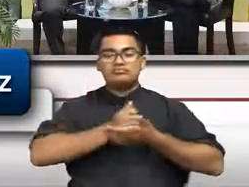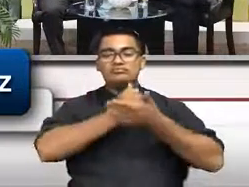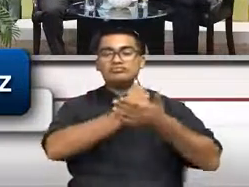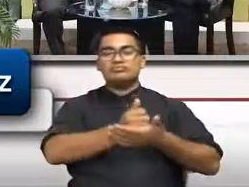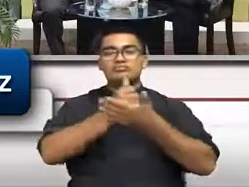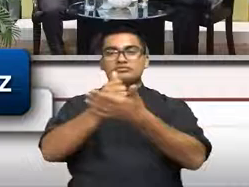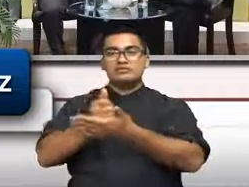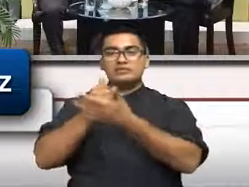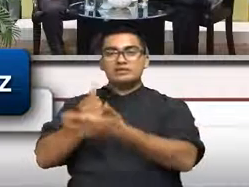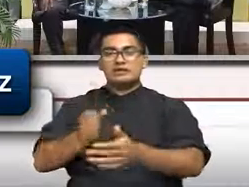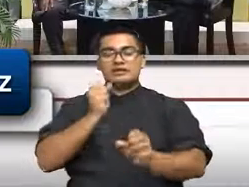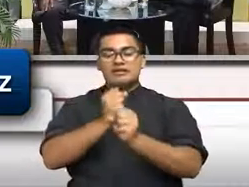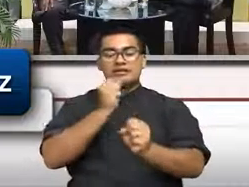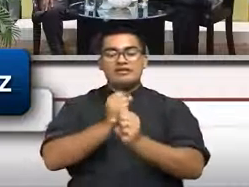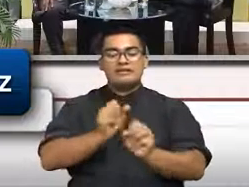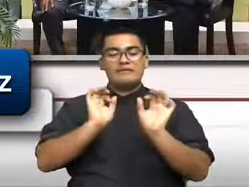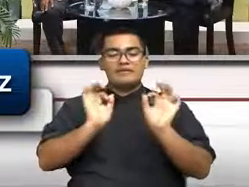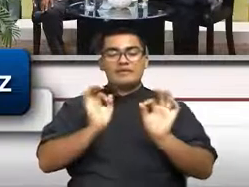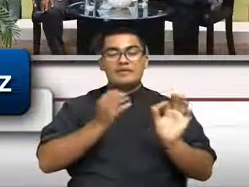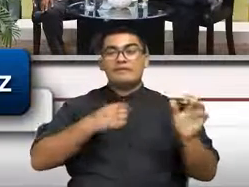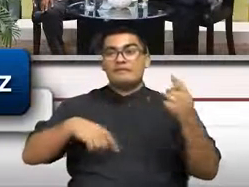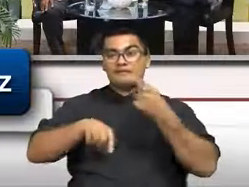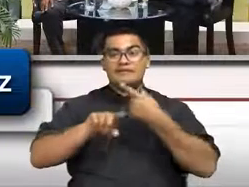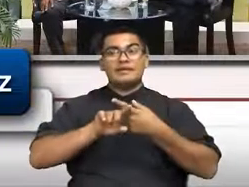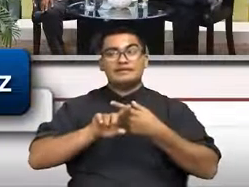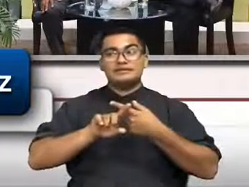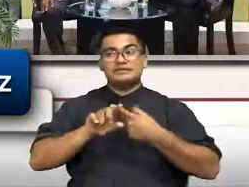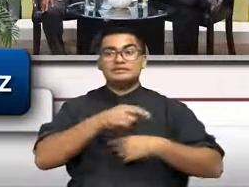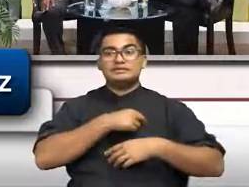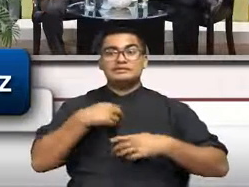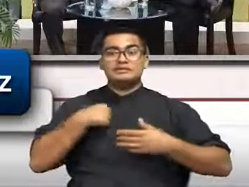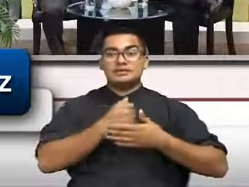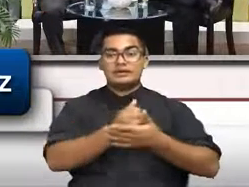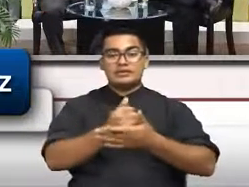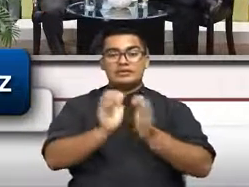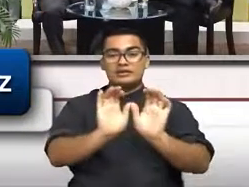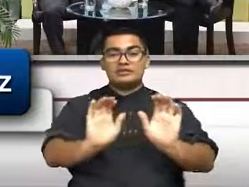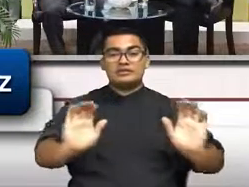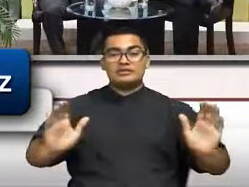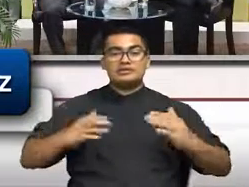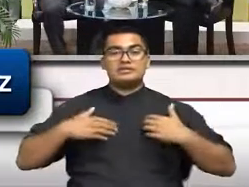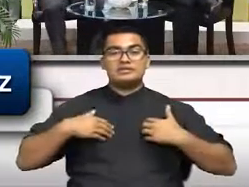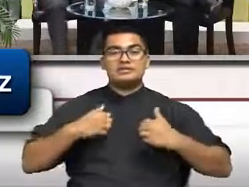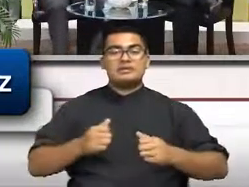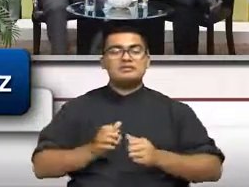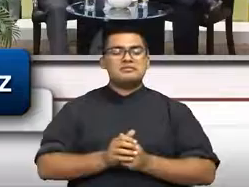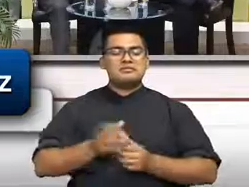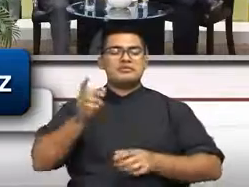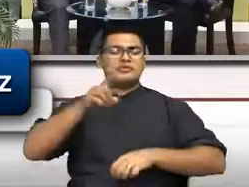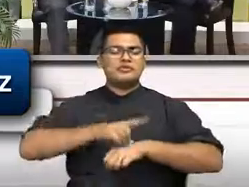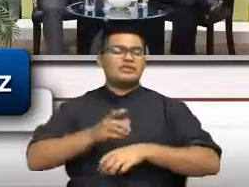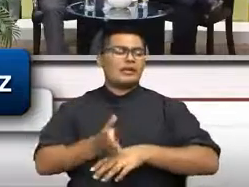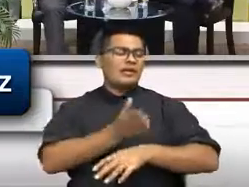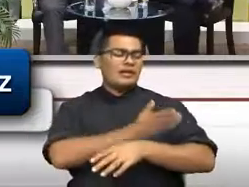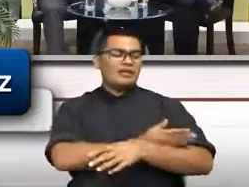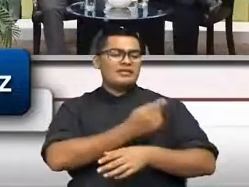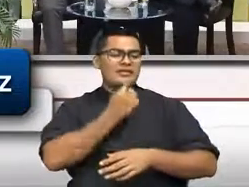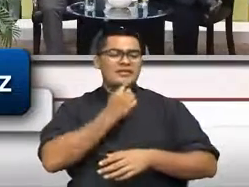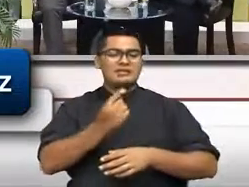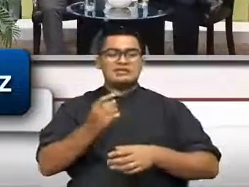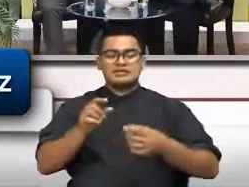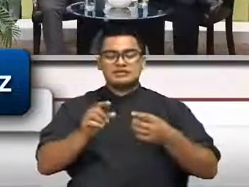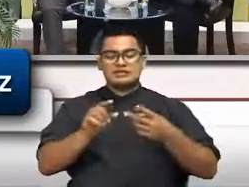extra de lo que se debería hacer para mantener una niña sana. Y usted mencionaba al inicio, doctor, que por ejemplo existe la